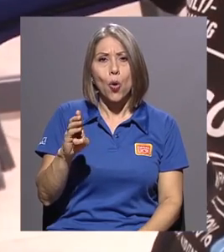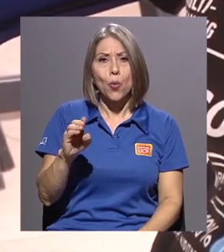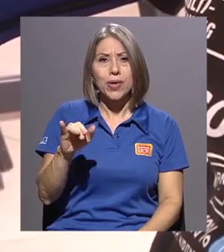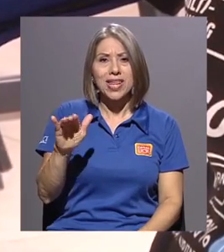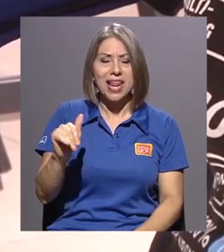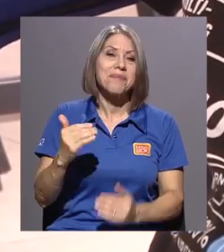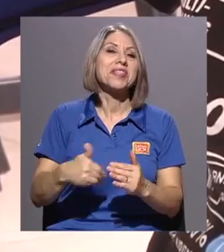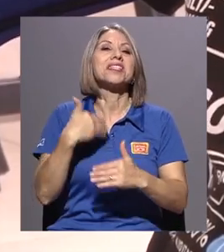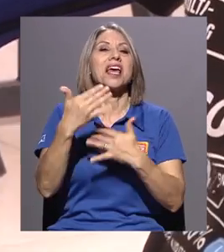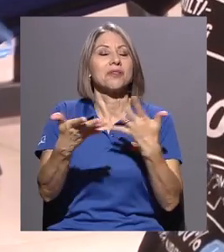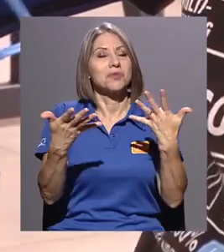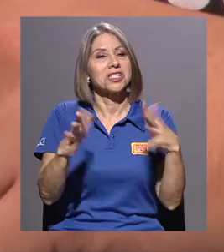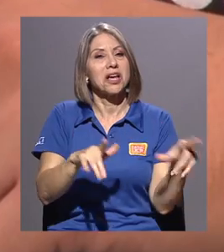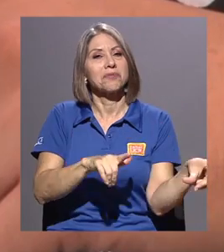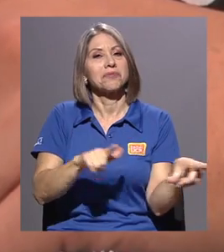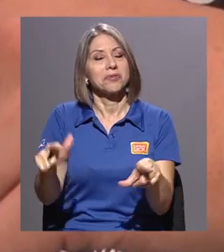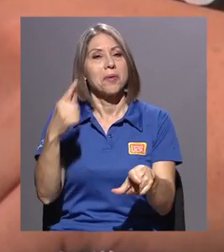tal.